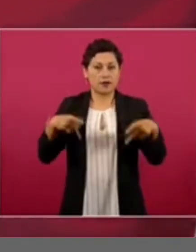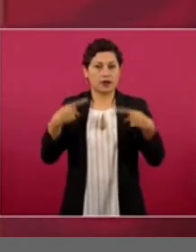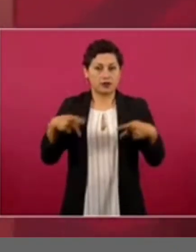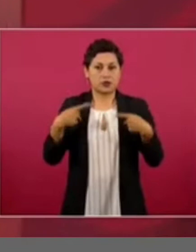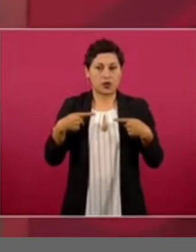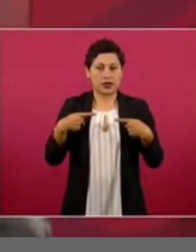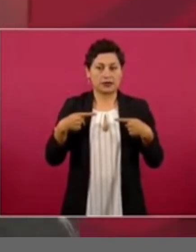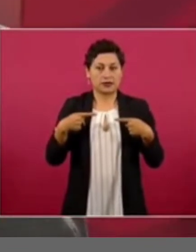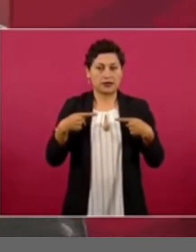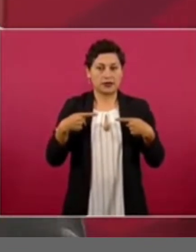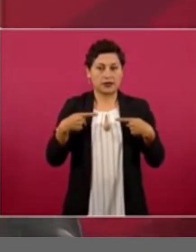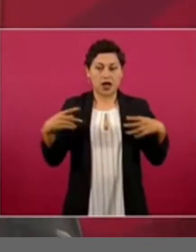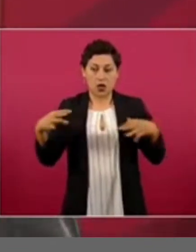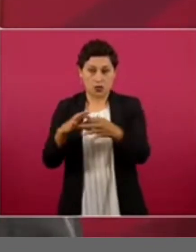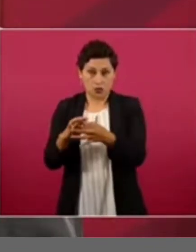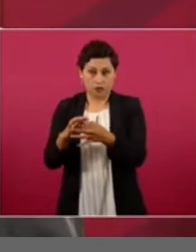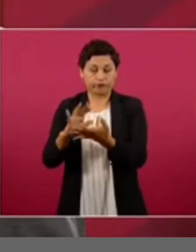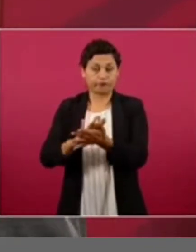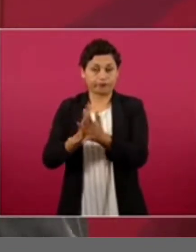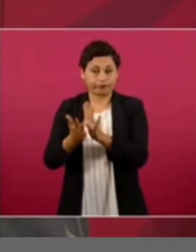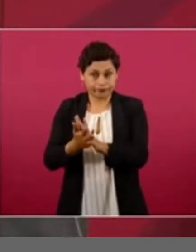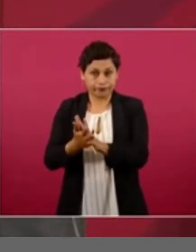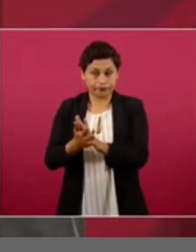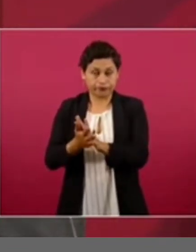con los que habían participado,